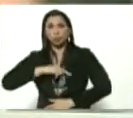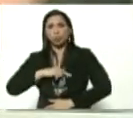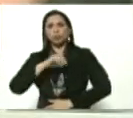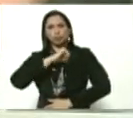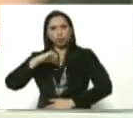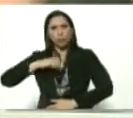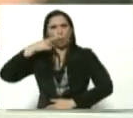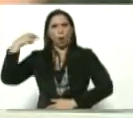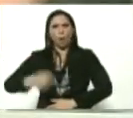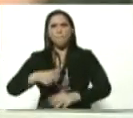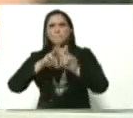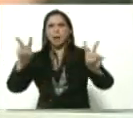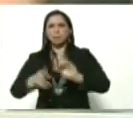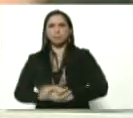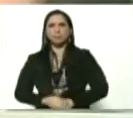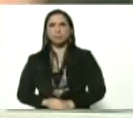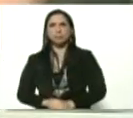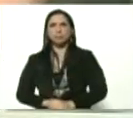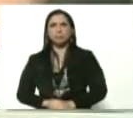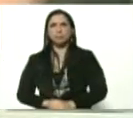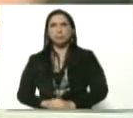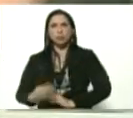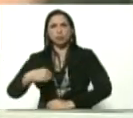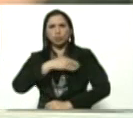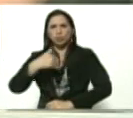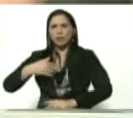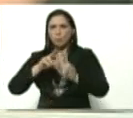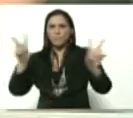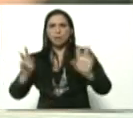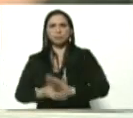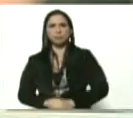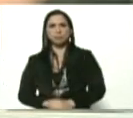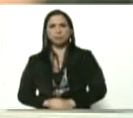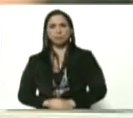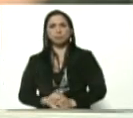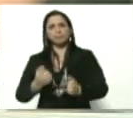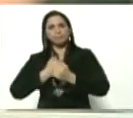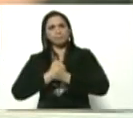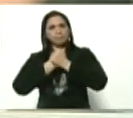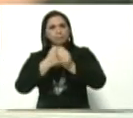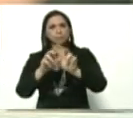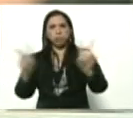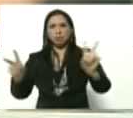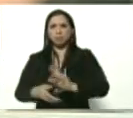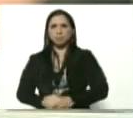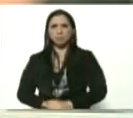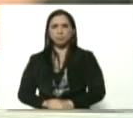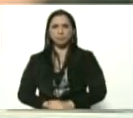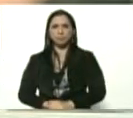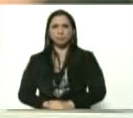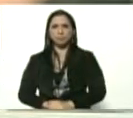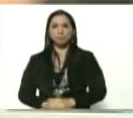somos hombres de paz. Queremos la paz, amamos la paz, y vamos a defender la